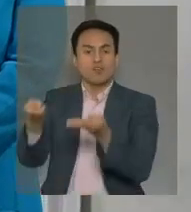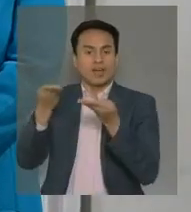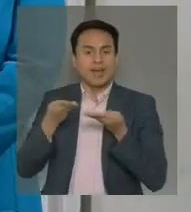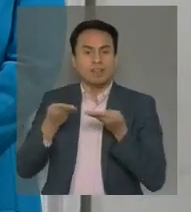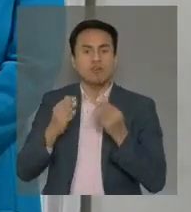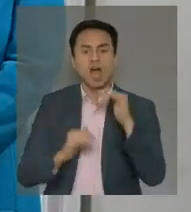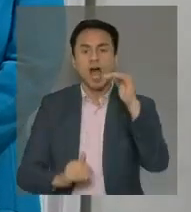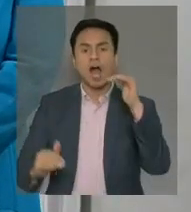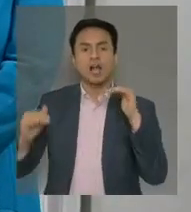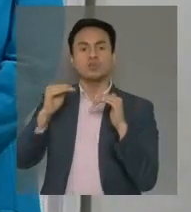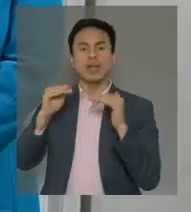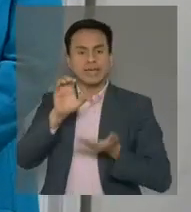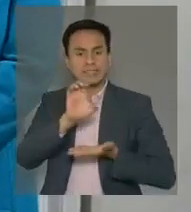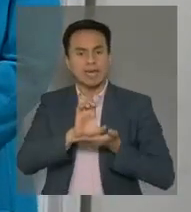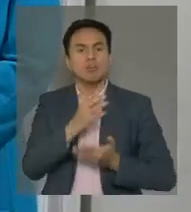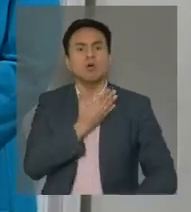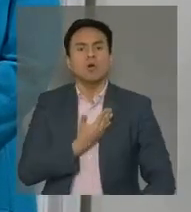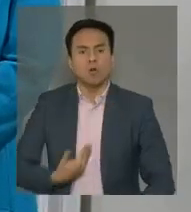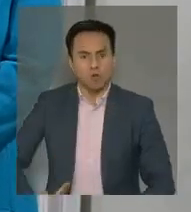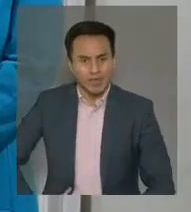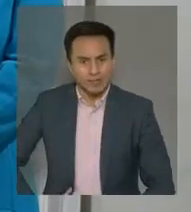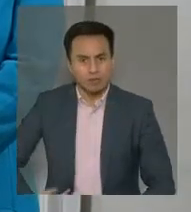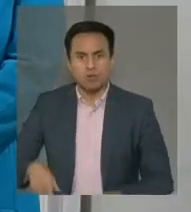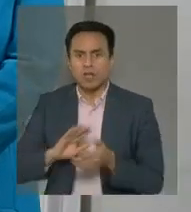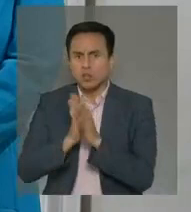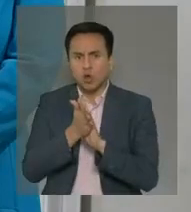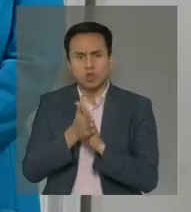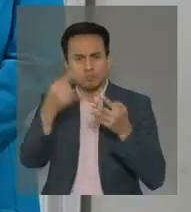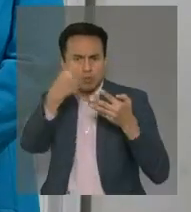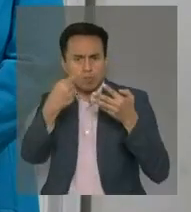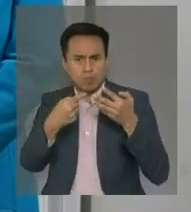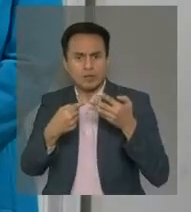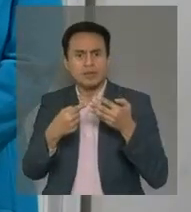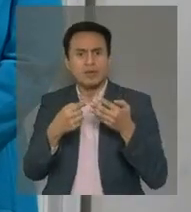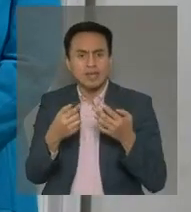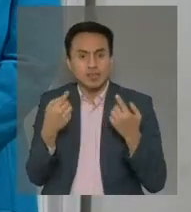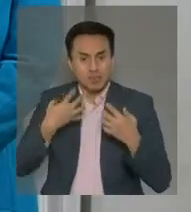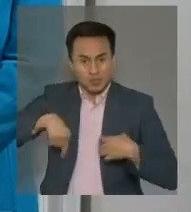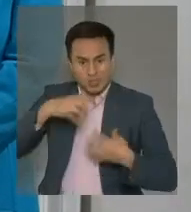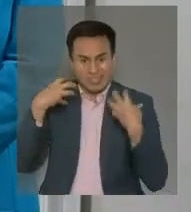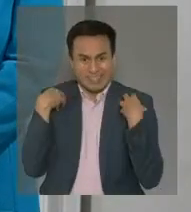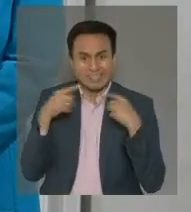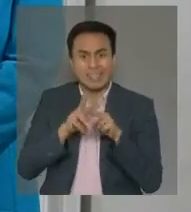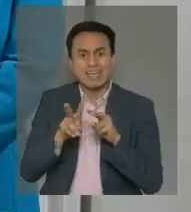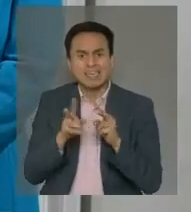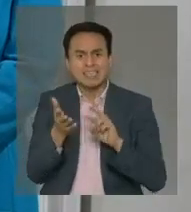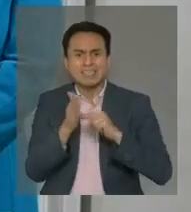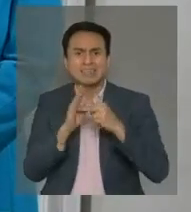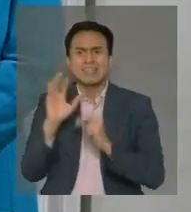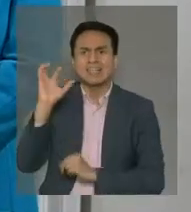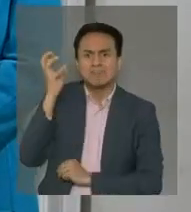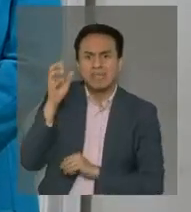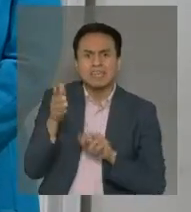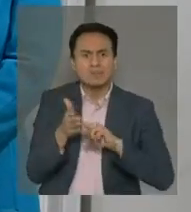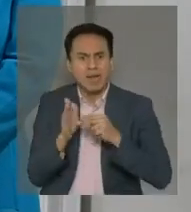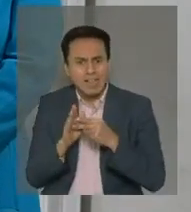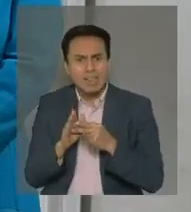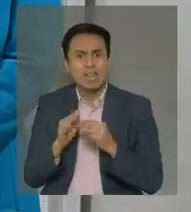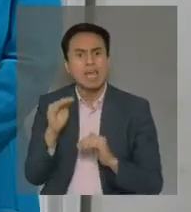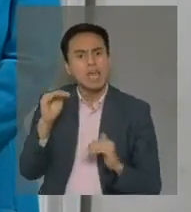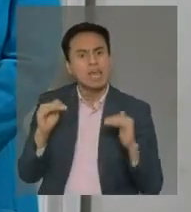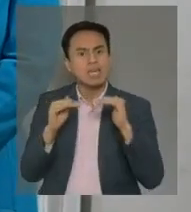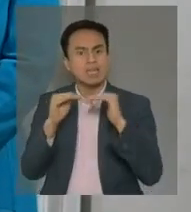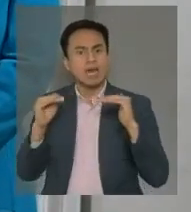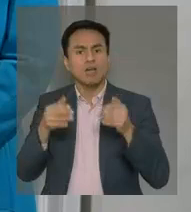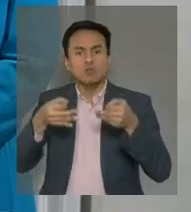estar a la altura como estado y como gobierno y hacer todo lo que esté a nuestro alcance para abordar la crisis climática con criterio de equidad